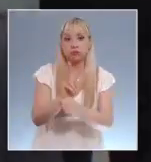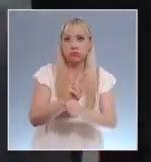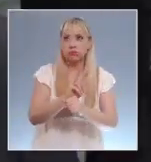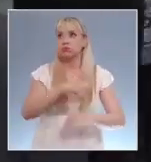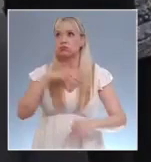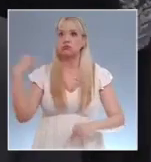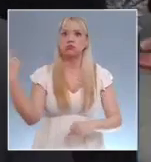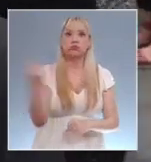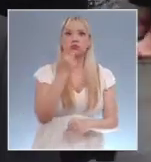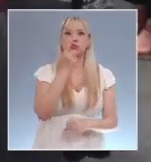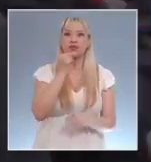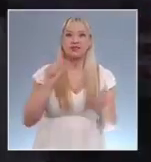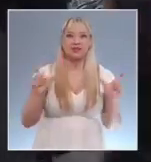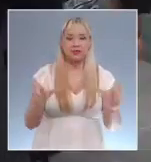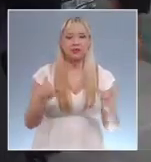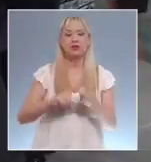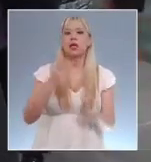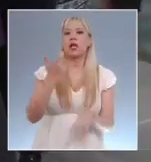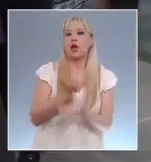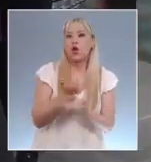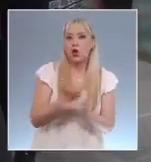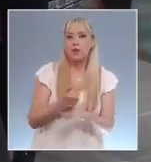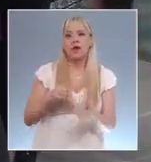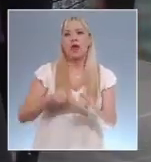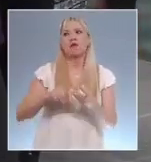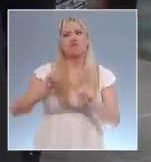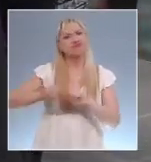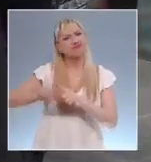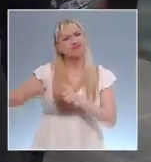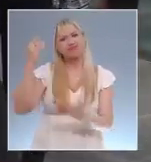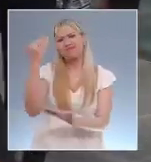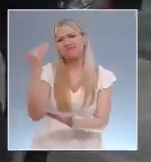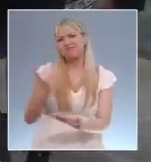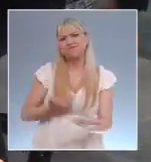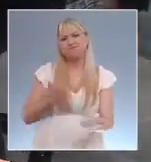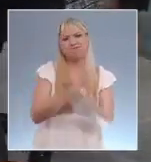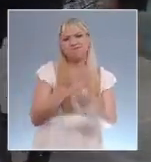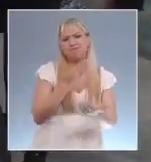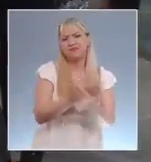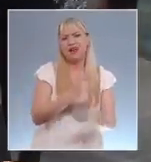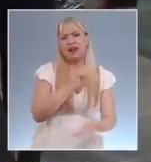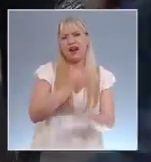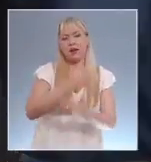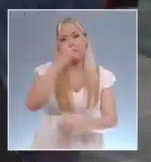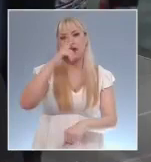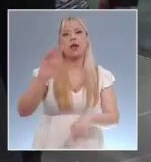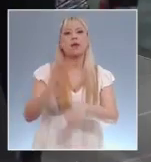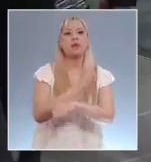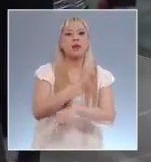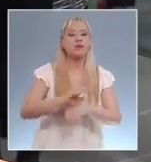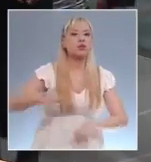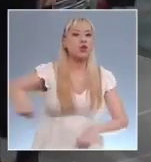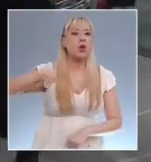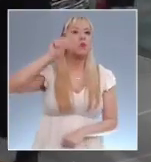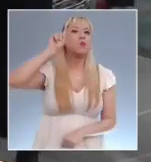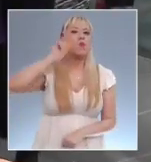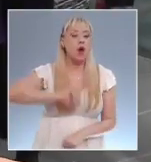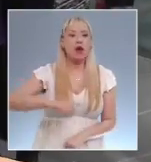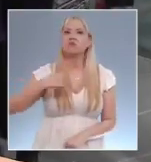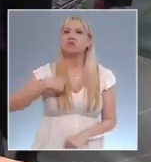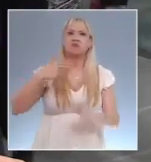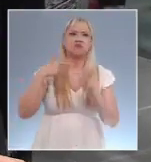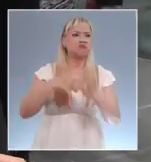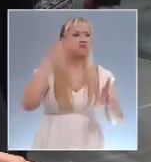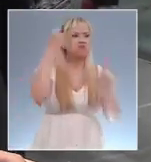tienen iniciativas también que hablan de beneficios para las mujeres y vamos a estar insistiendo en que puedan aprobarse. Y